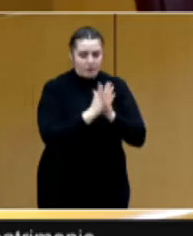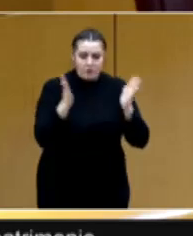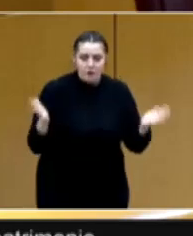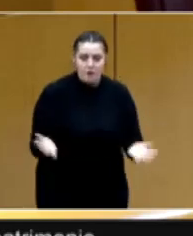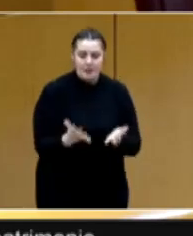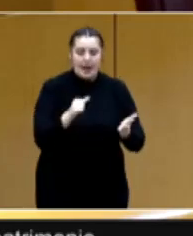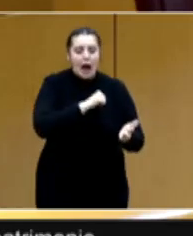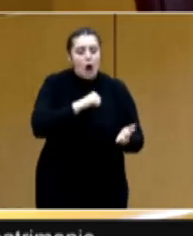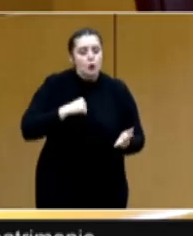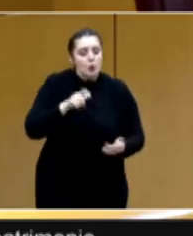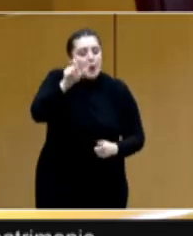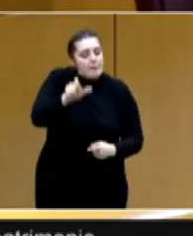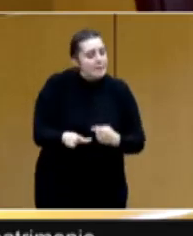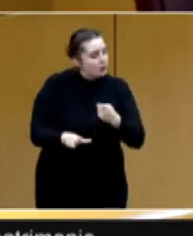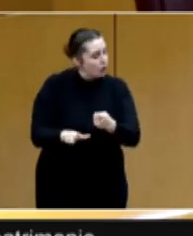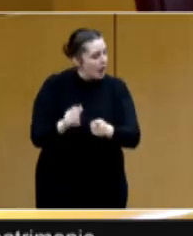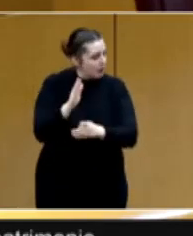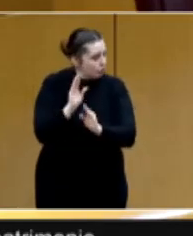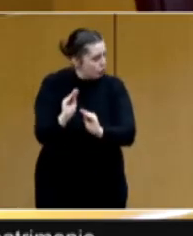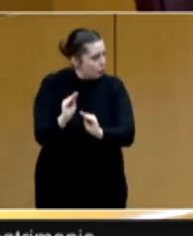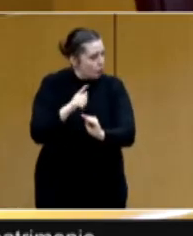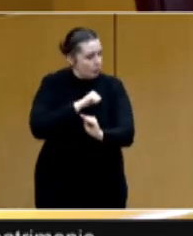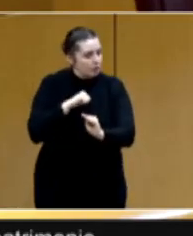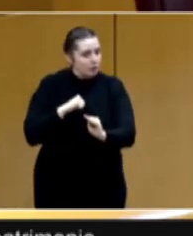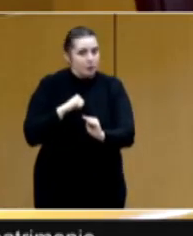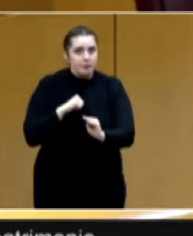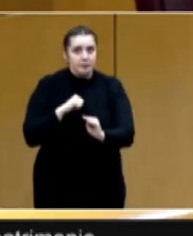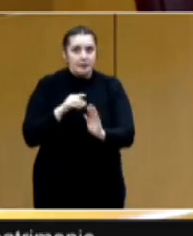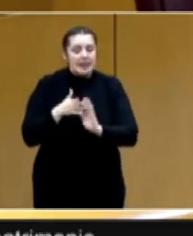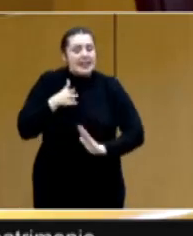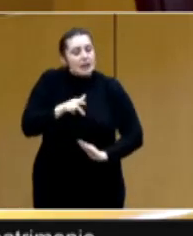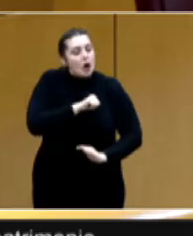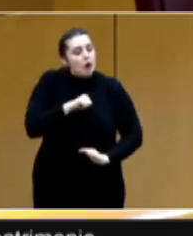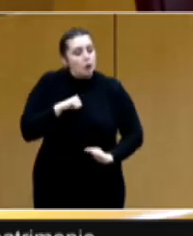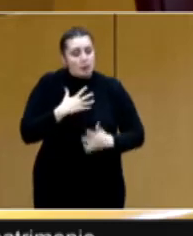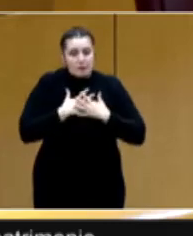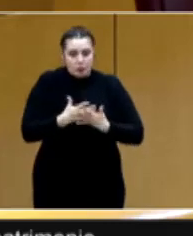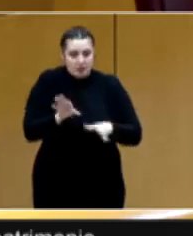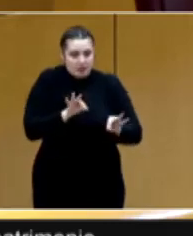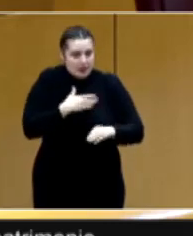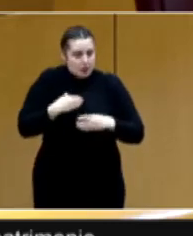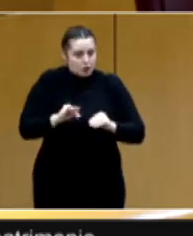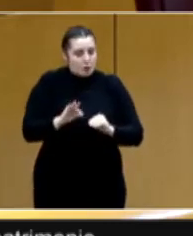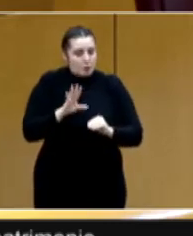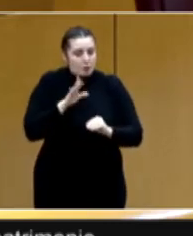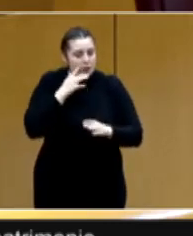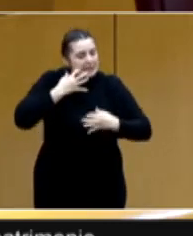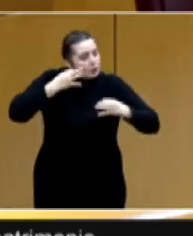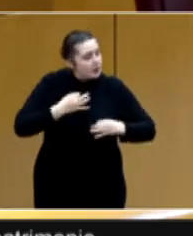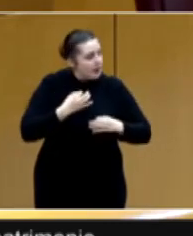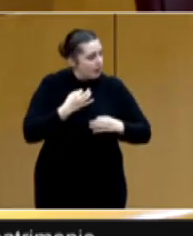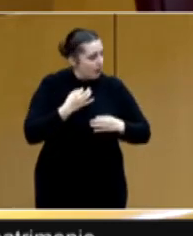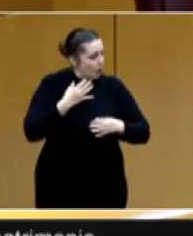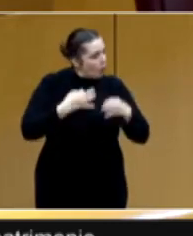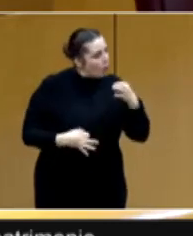la autonomía personal de la persona valga la redundancia es decir esa autonomía de la voluntad con la debida seguridad jurídica que debe